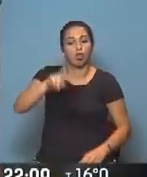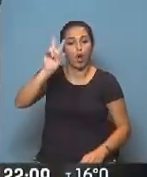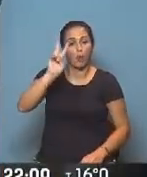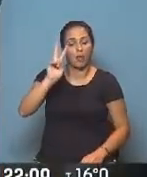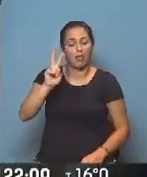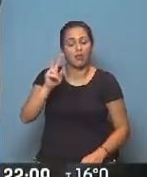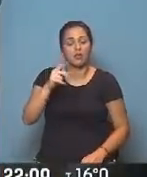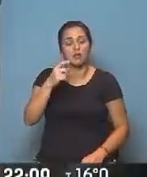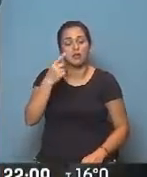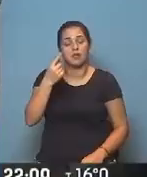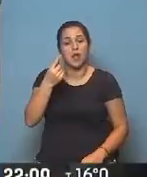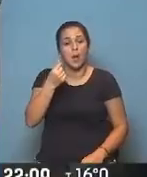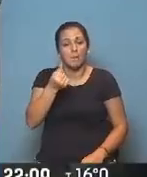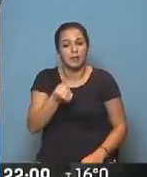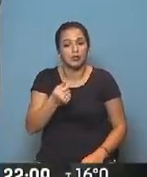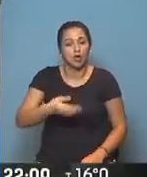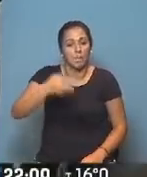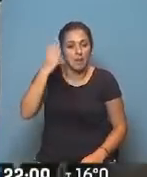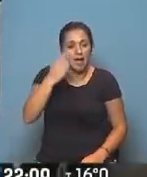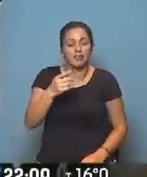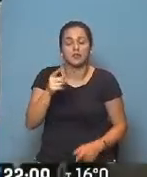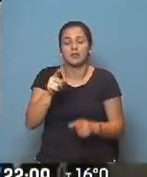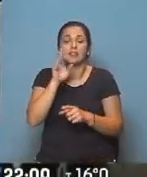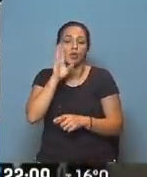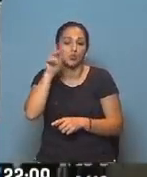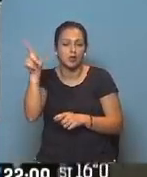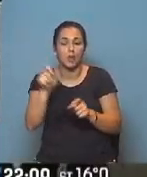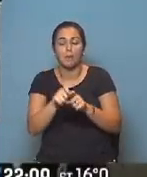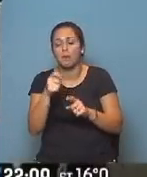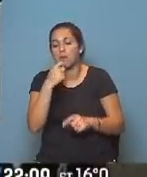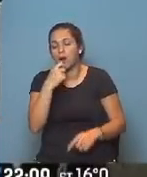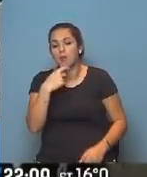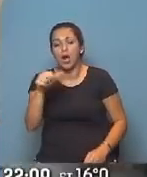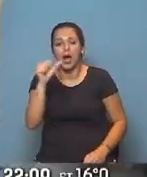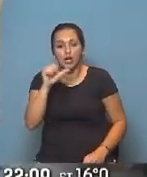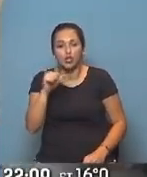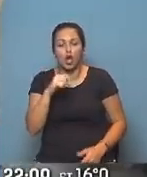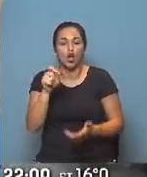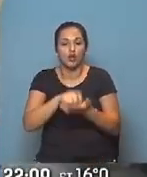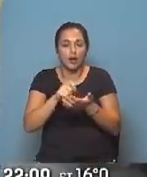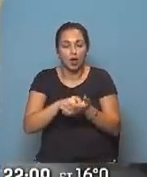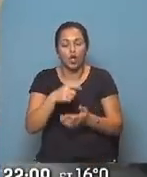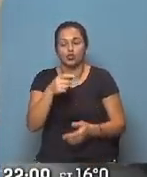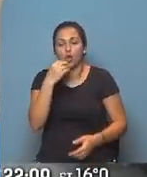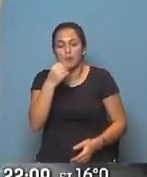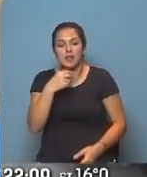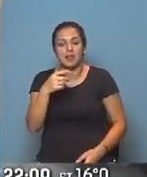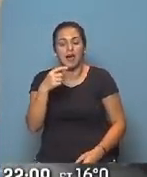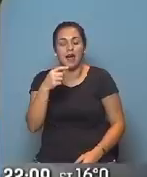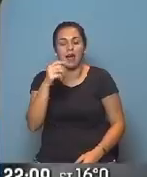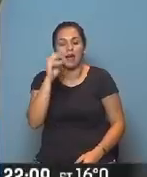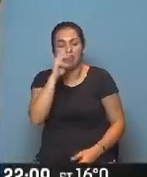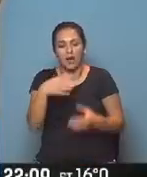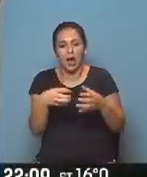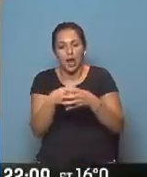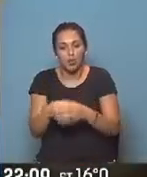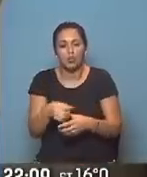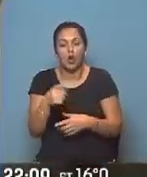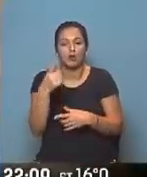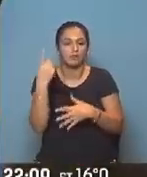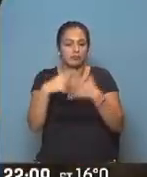estadounidenses como alcohol, automóviles, tabaco, cosméticos, arroz y carbón y anunció un boicot a